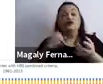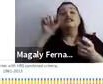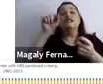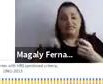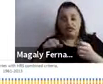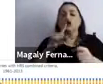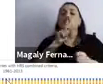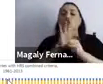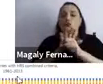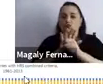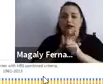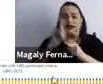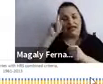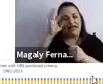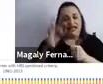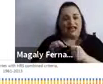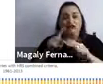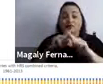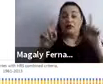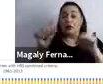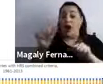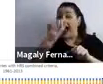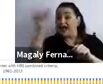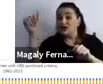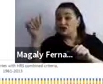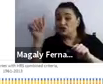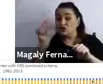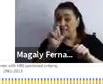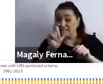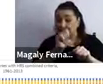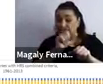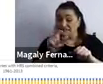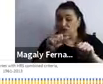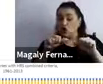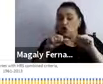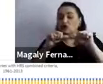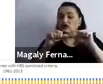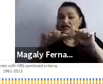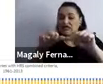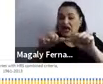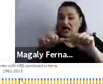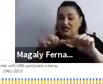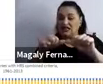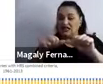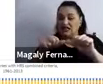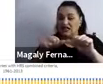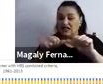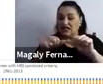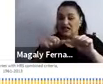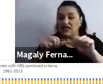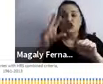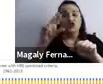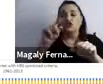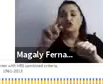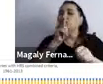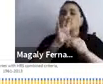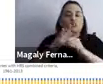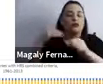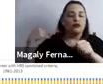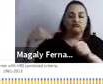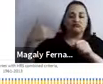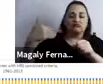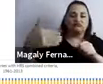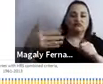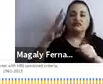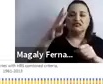estos criterios, pero los azules son los que de manera constante los han cumplido durante estos 60 años de